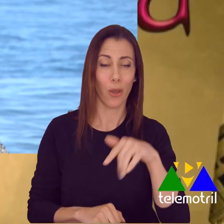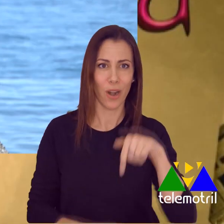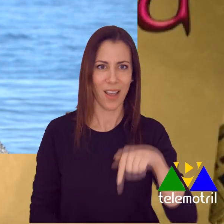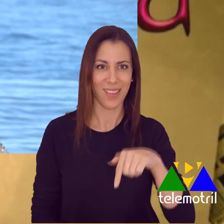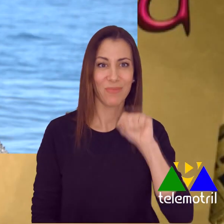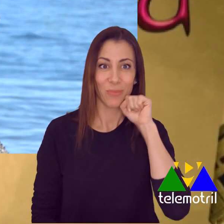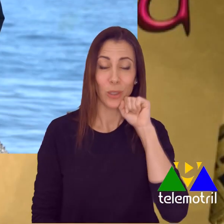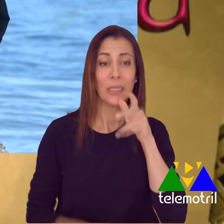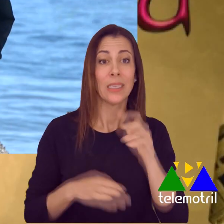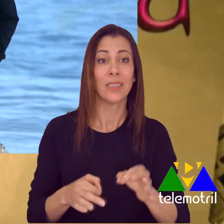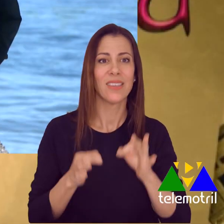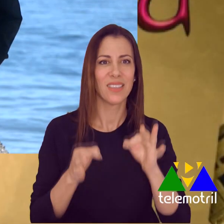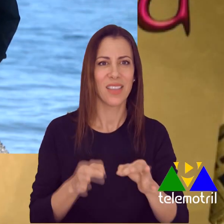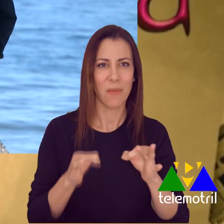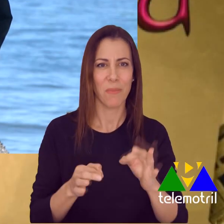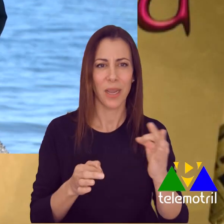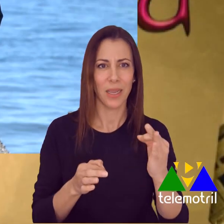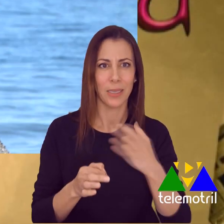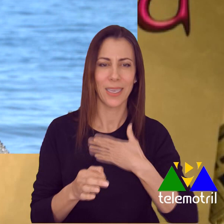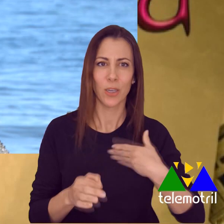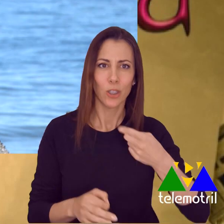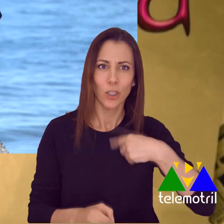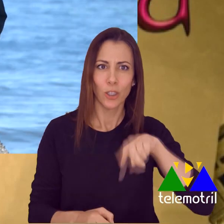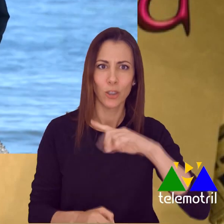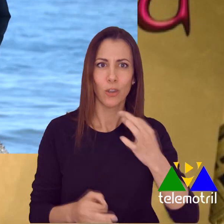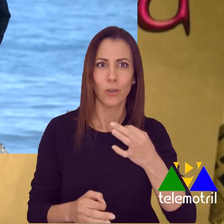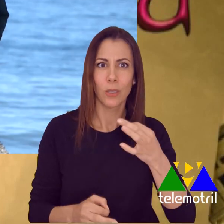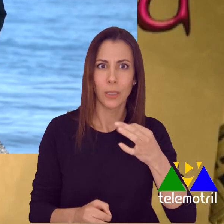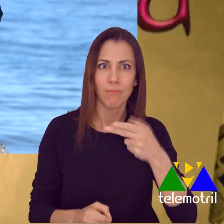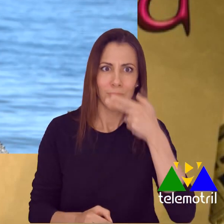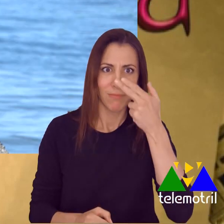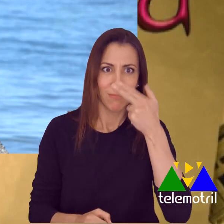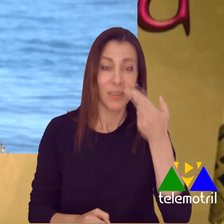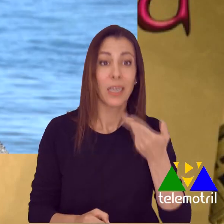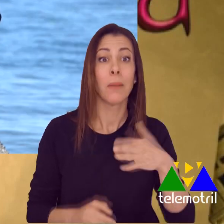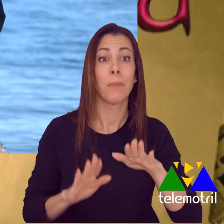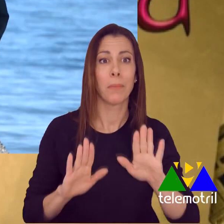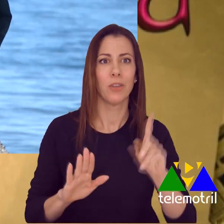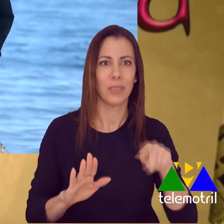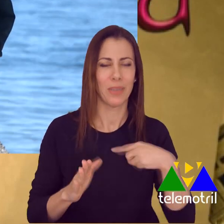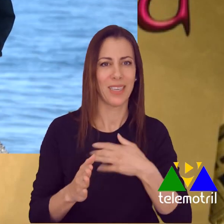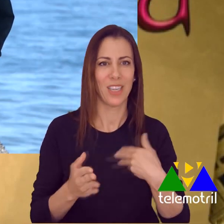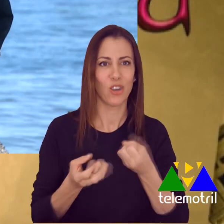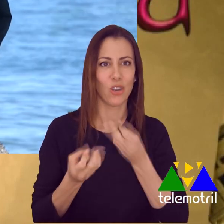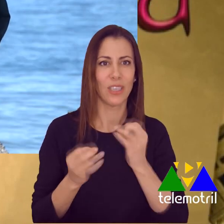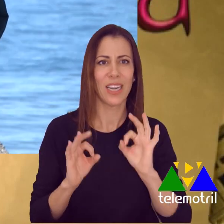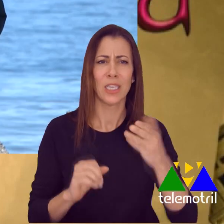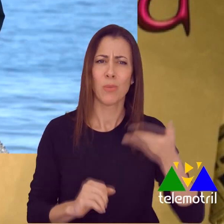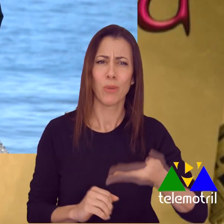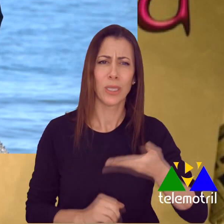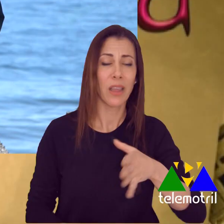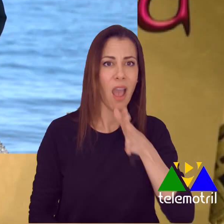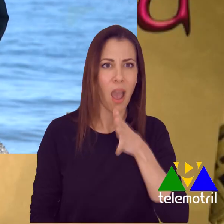municipio que como siempre va a despertar todo nuestro interés. No en balde, ¿qué les voy a contar de la importancia del agua, de